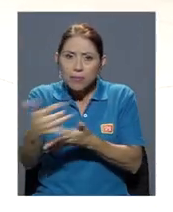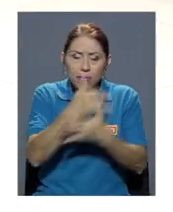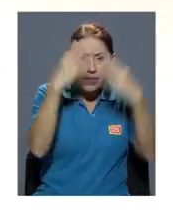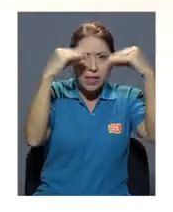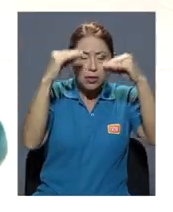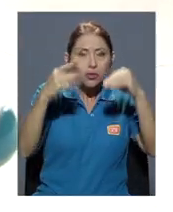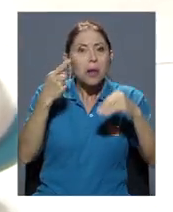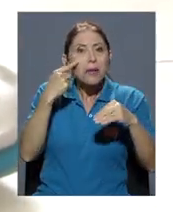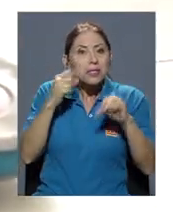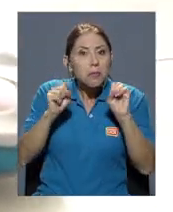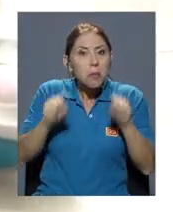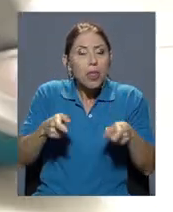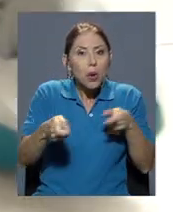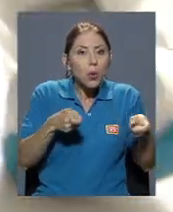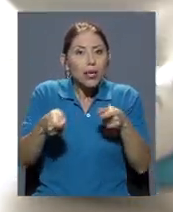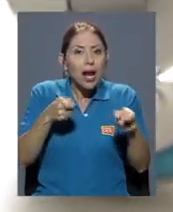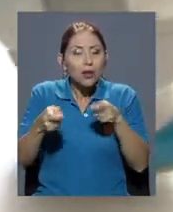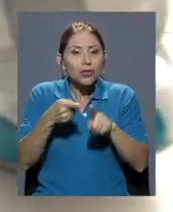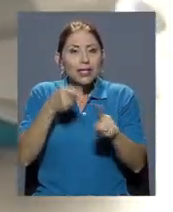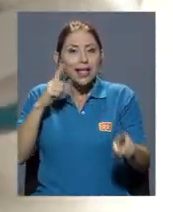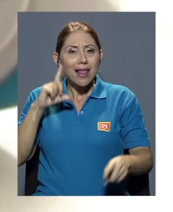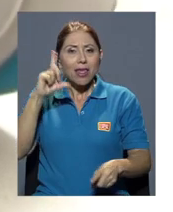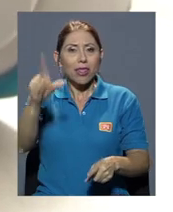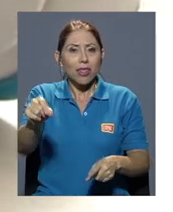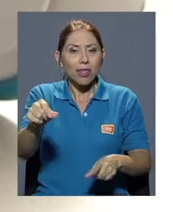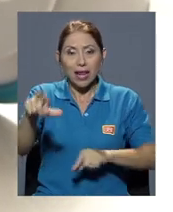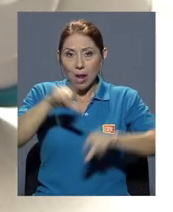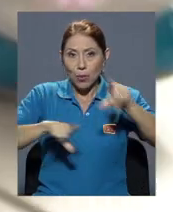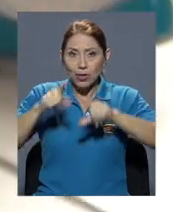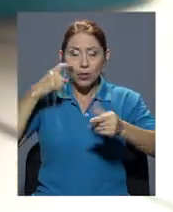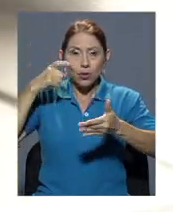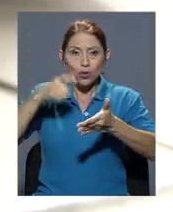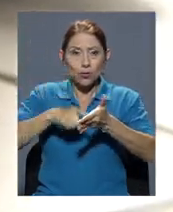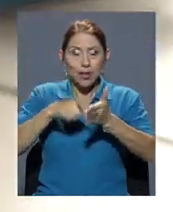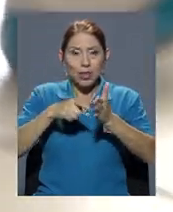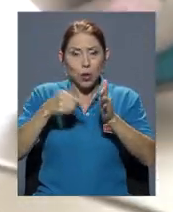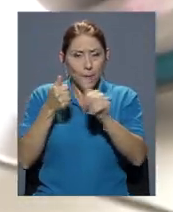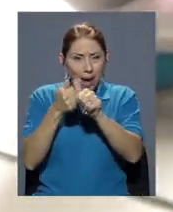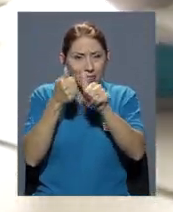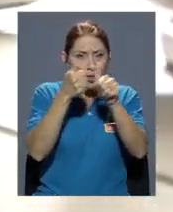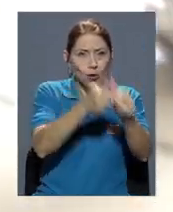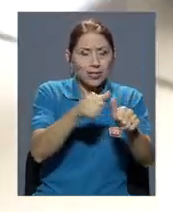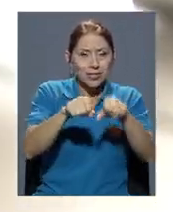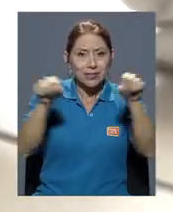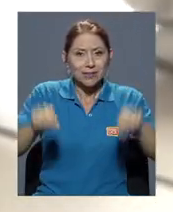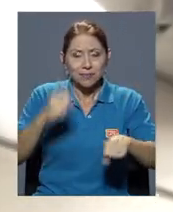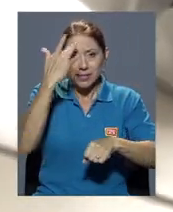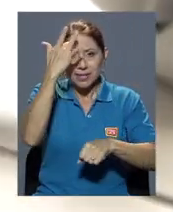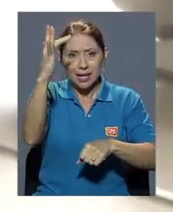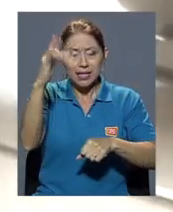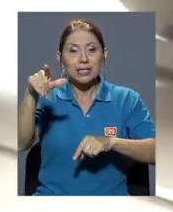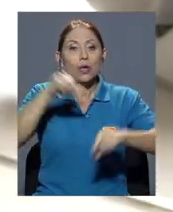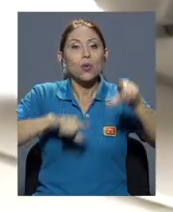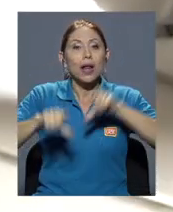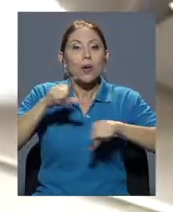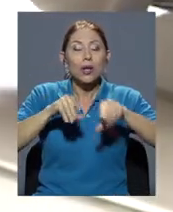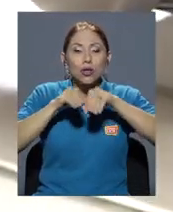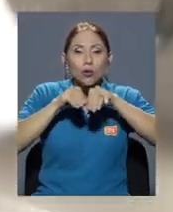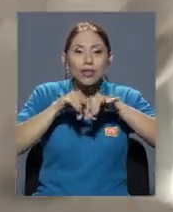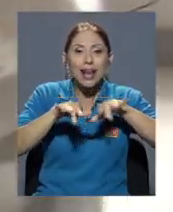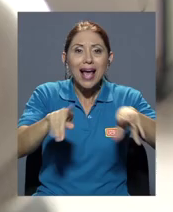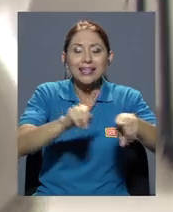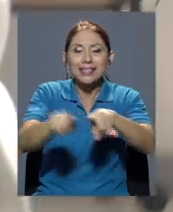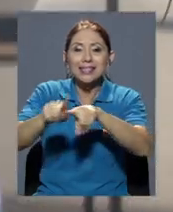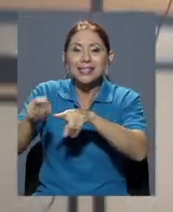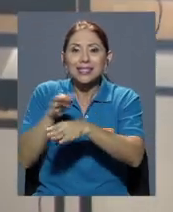manera remota. El Laboratorio de Reconocimiento de Patrones y Sistemas Inteligentes es un laboratorio transdisciplinar que